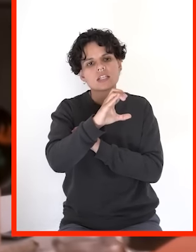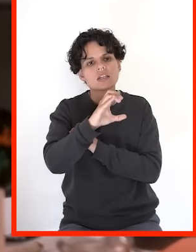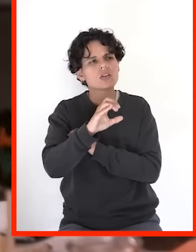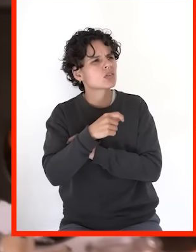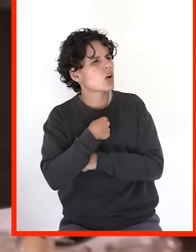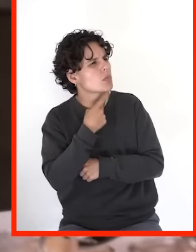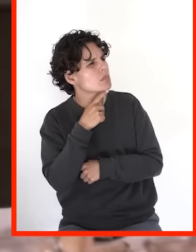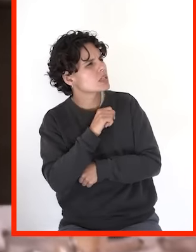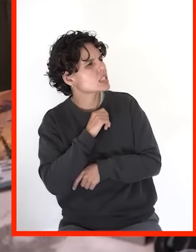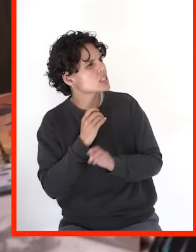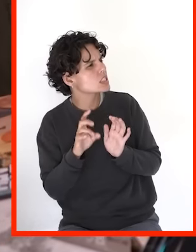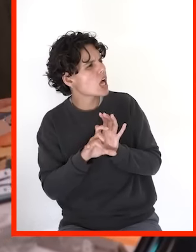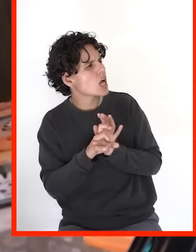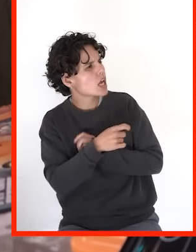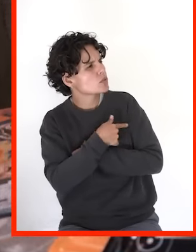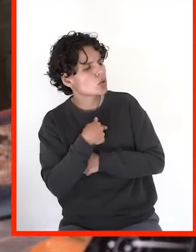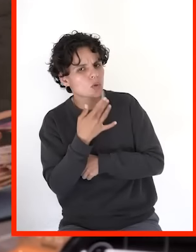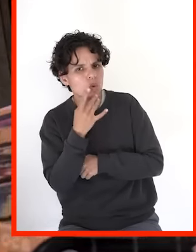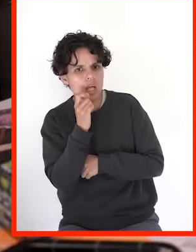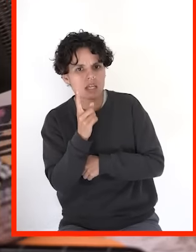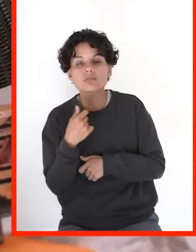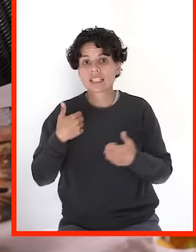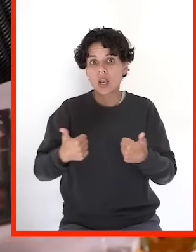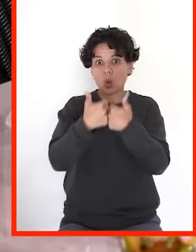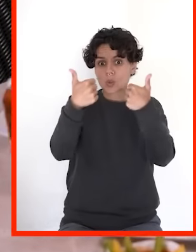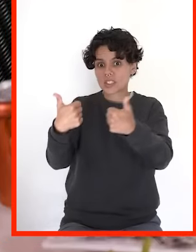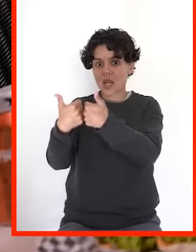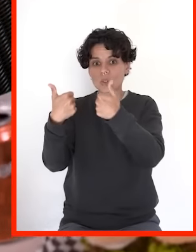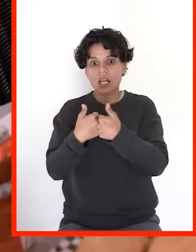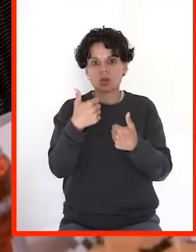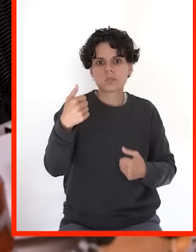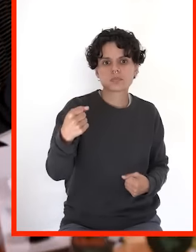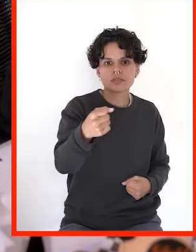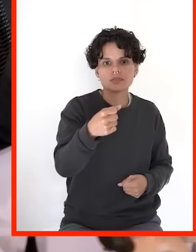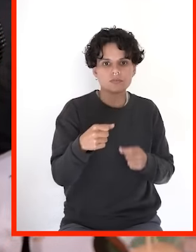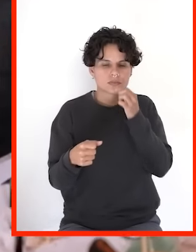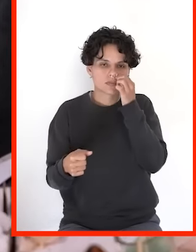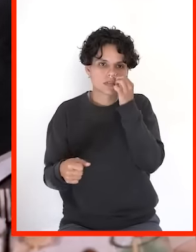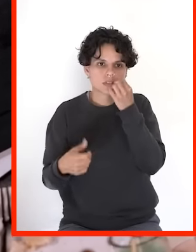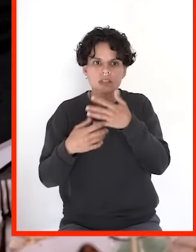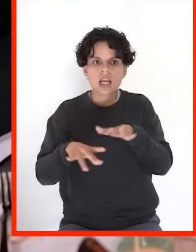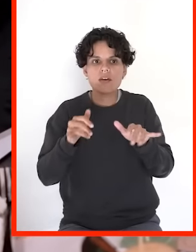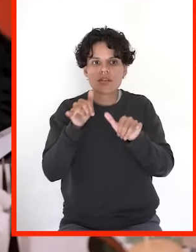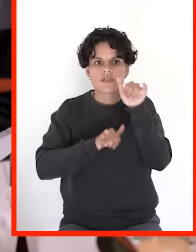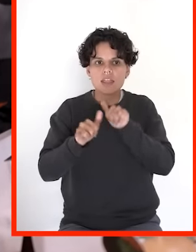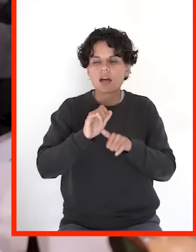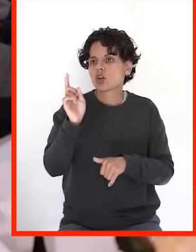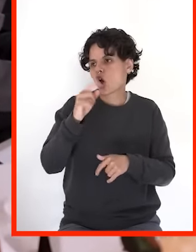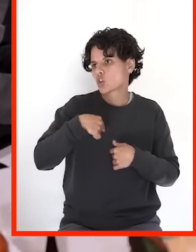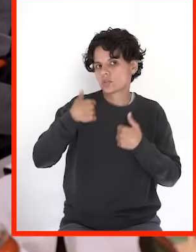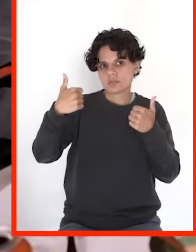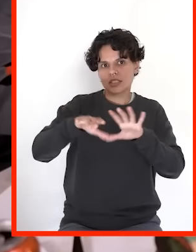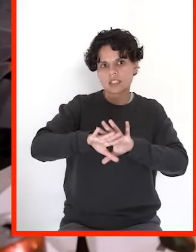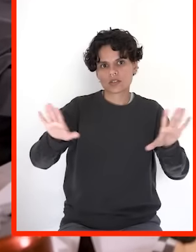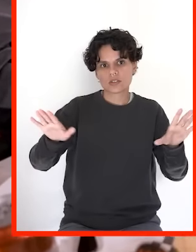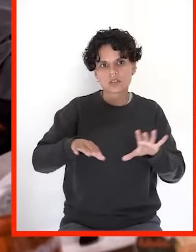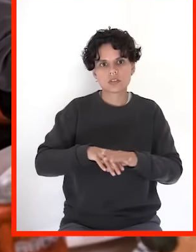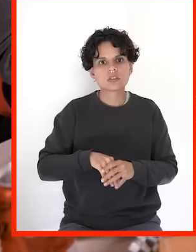llama mi Instagram? ¿Salud? ¿Salud? ¿Bebida? Salud. Ah, ya está, ya, pura bebida. Salud. No, no, yo estoy bien, ¿eh?